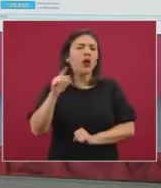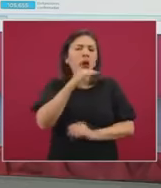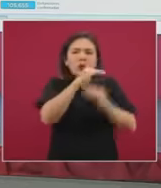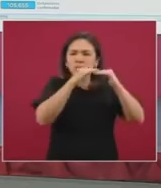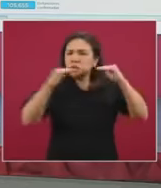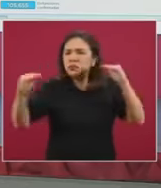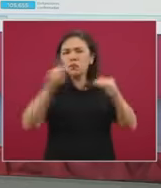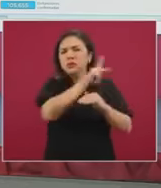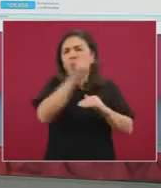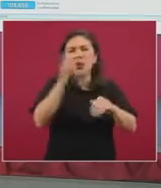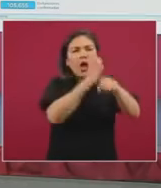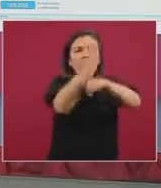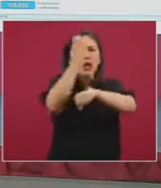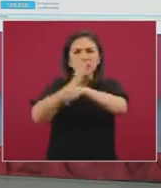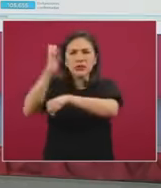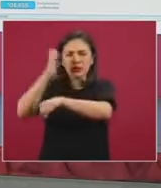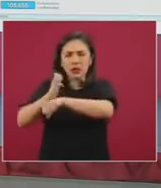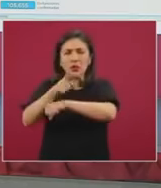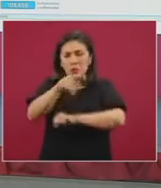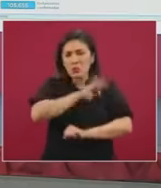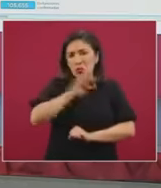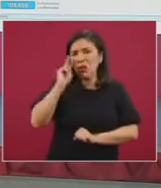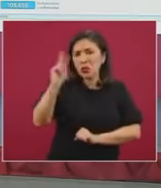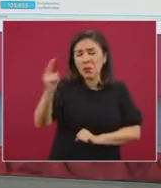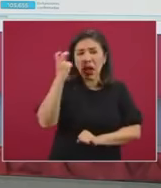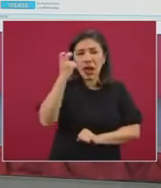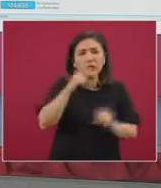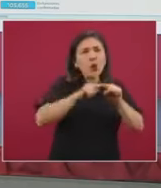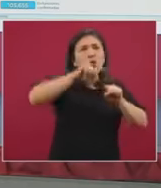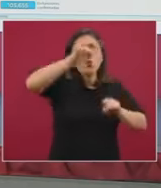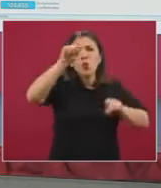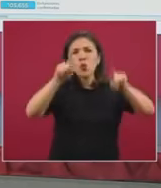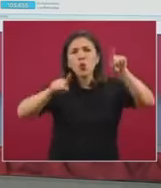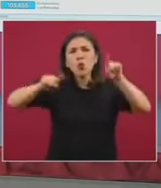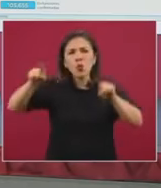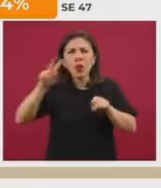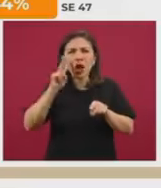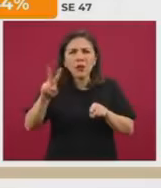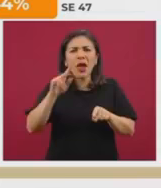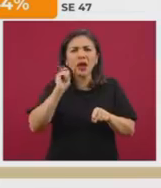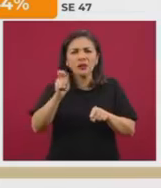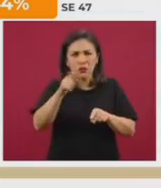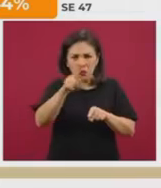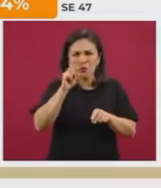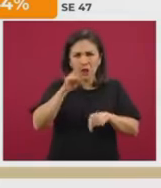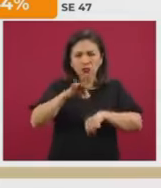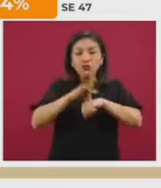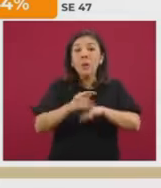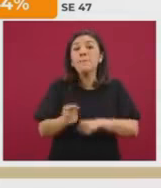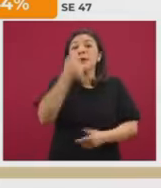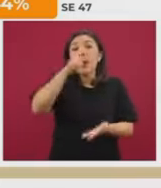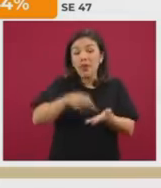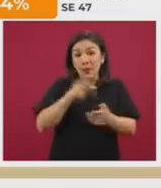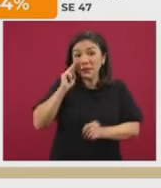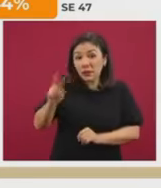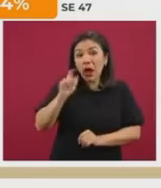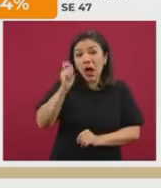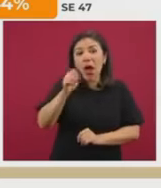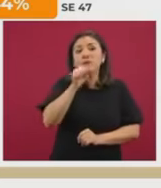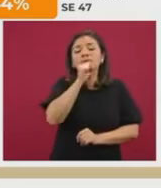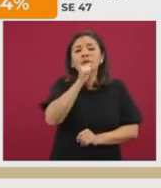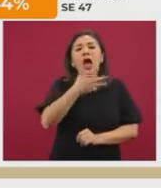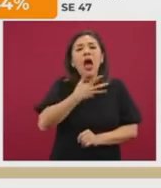las entidades federativas, y podemos ver en esta curva, para los que la ven por primera vez, es una curva que